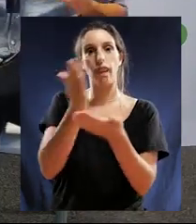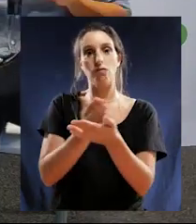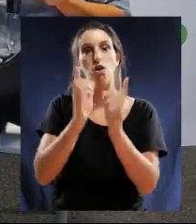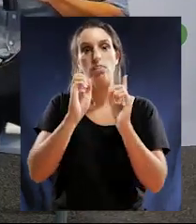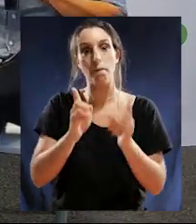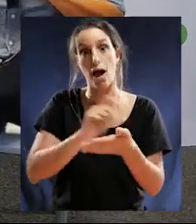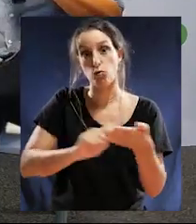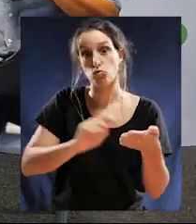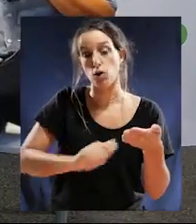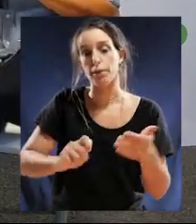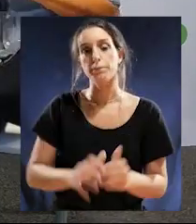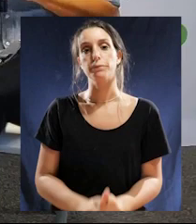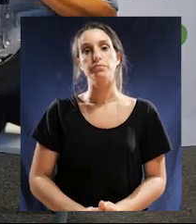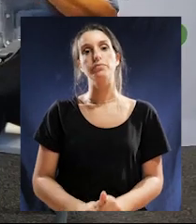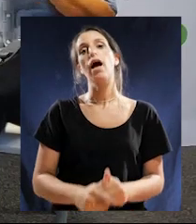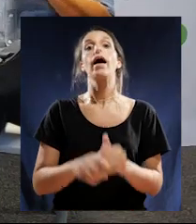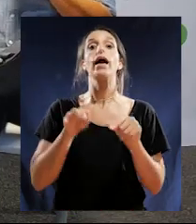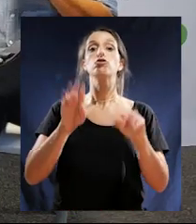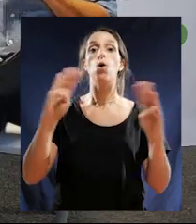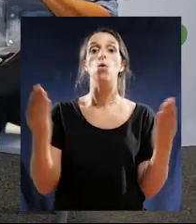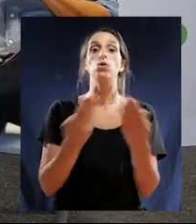carmen en stein